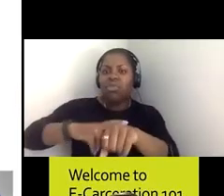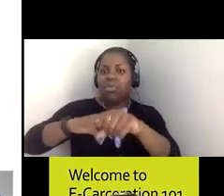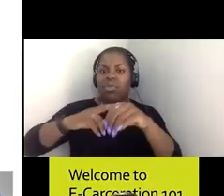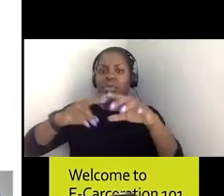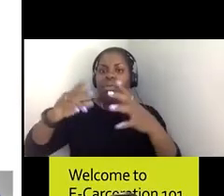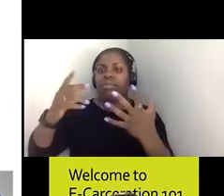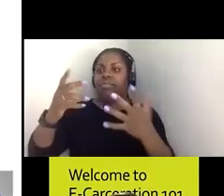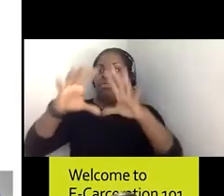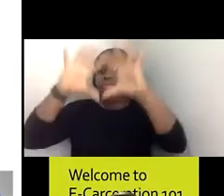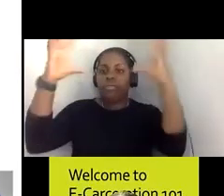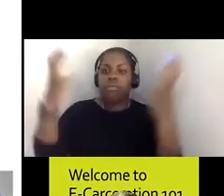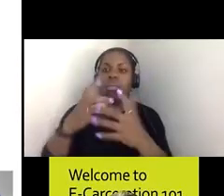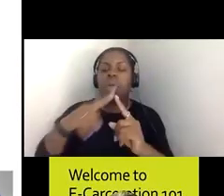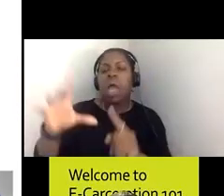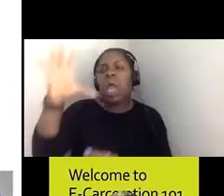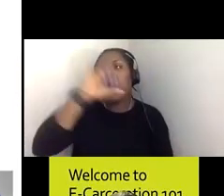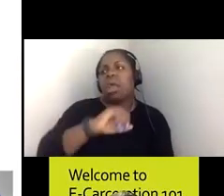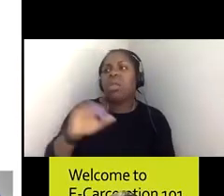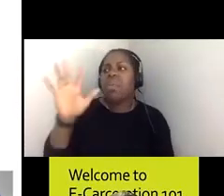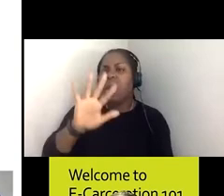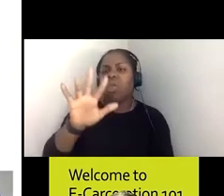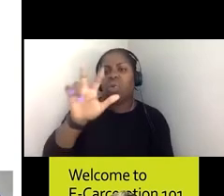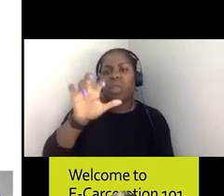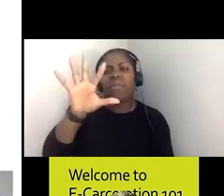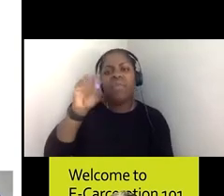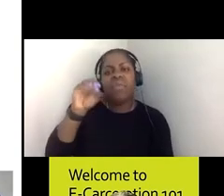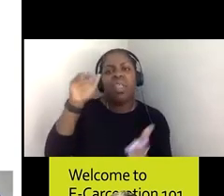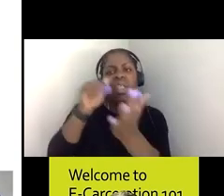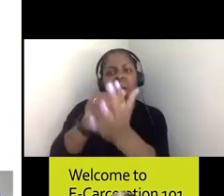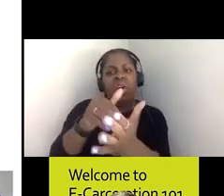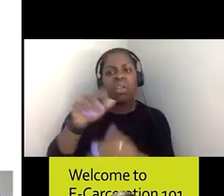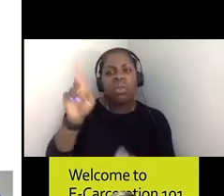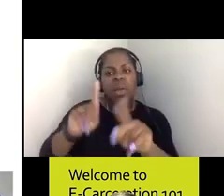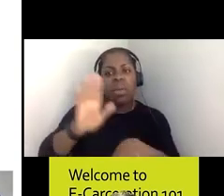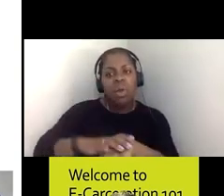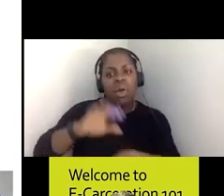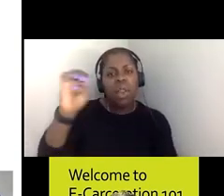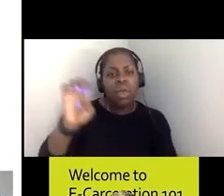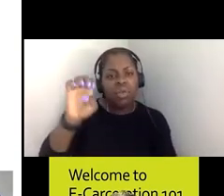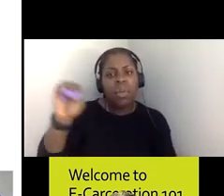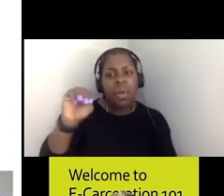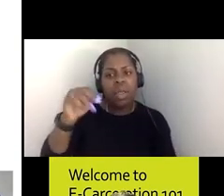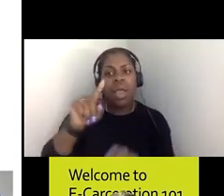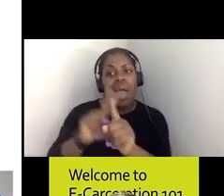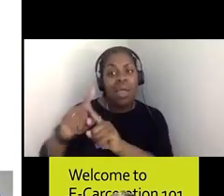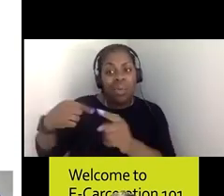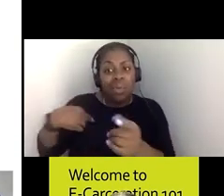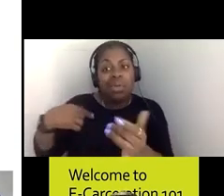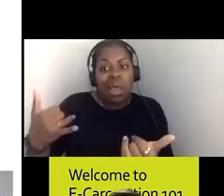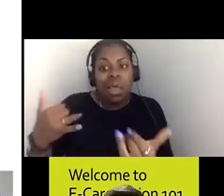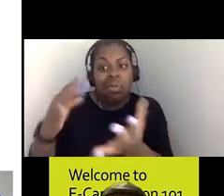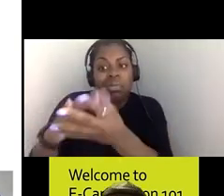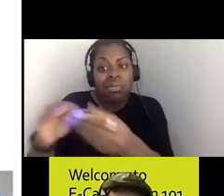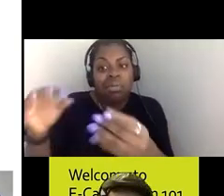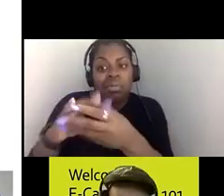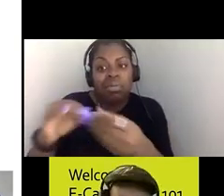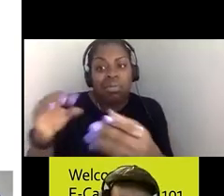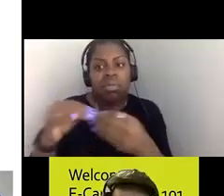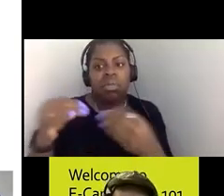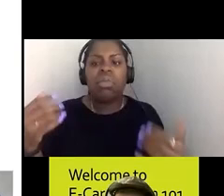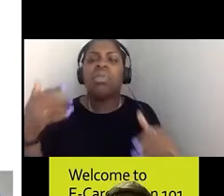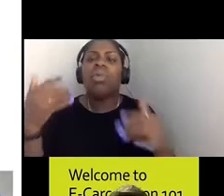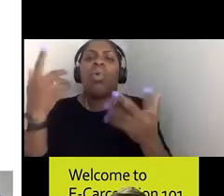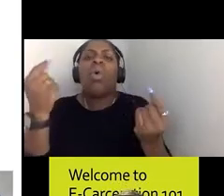no tenemos una imagen nacional de cuánto sería. Adivinaríamos que serían más de 350,000 personas en monitoreo